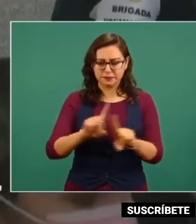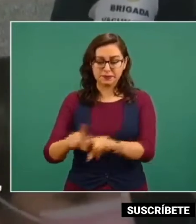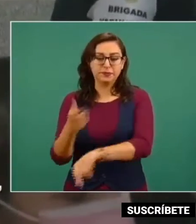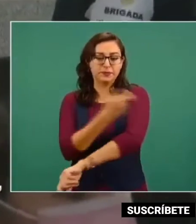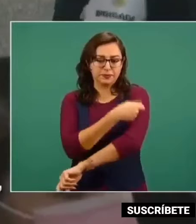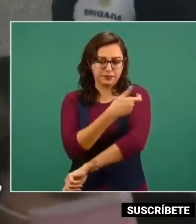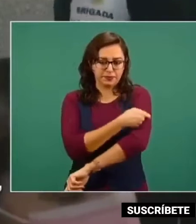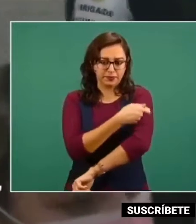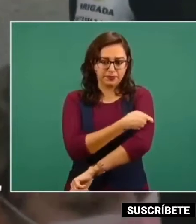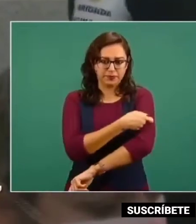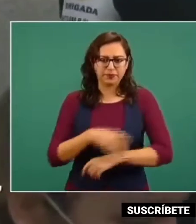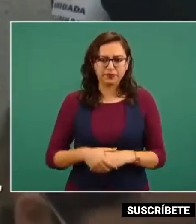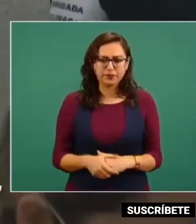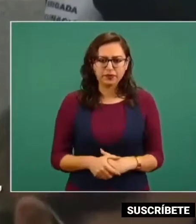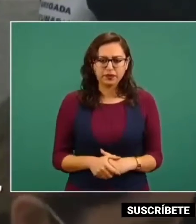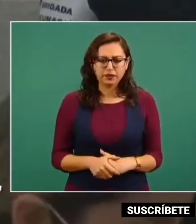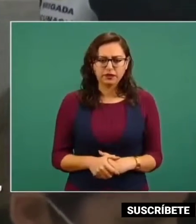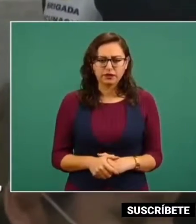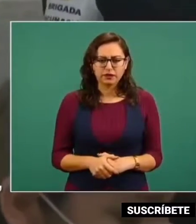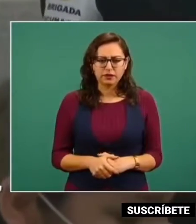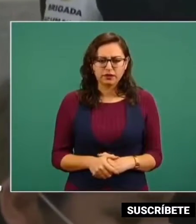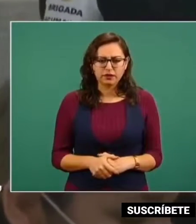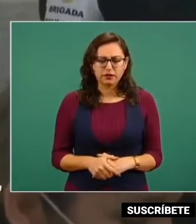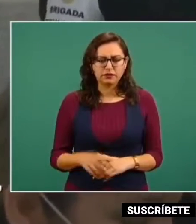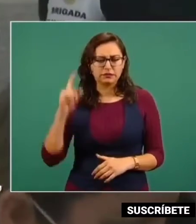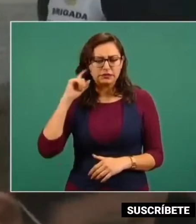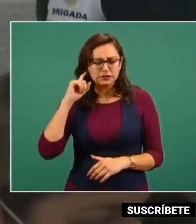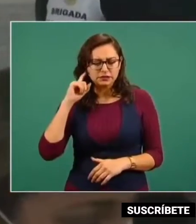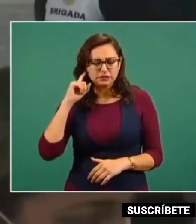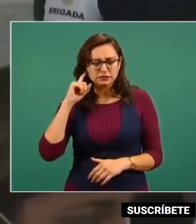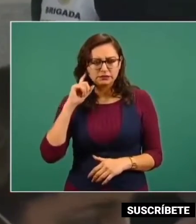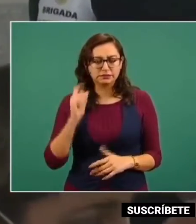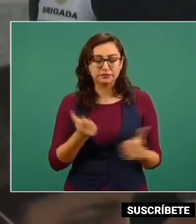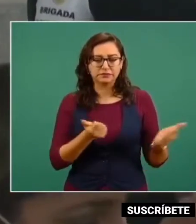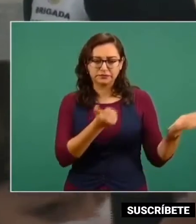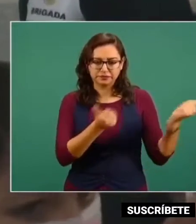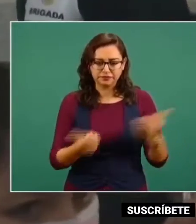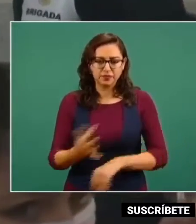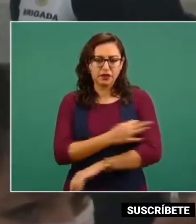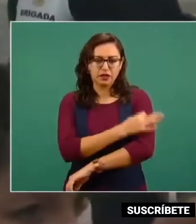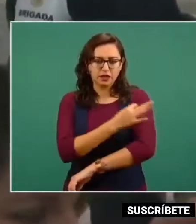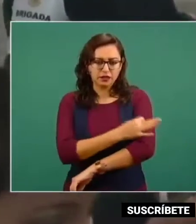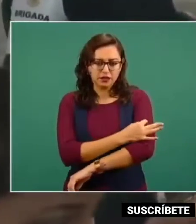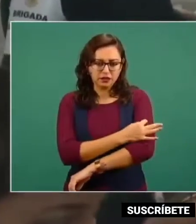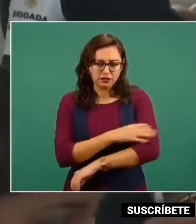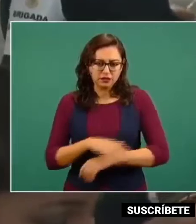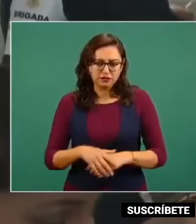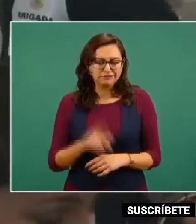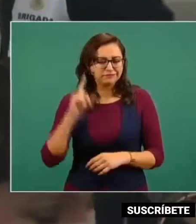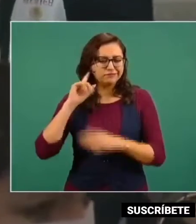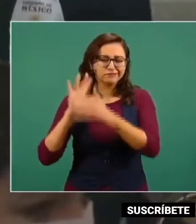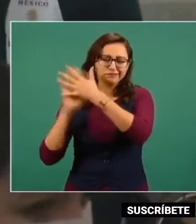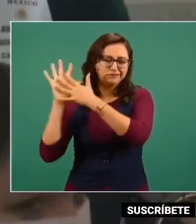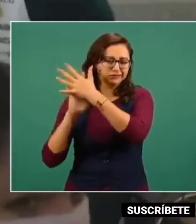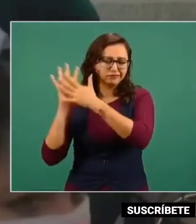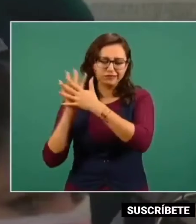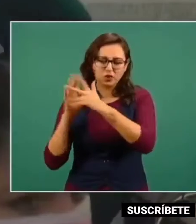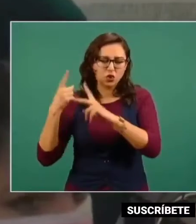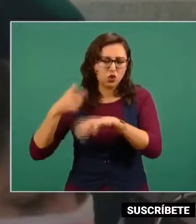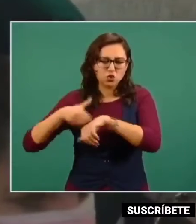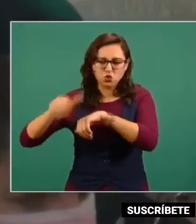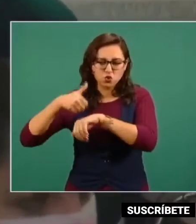Nuestro hospital recibió 1.375 dosis, de las cuales hemos aplicado hasta el momento 1.069 dosis,